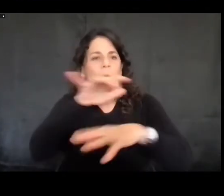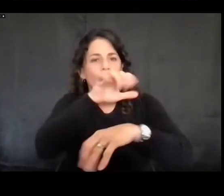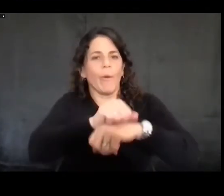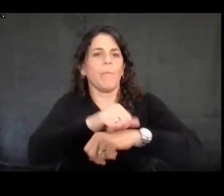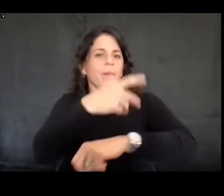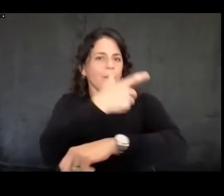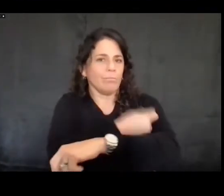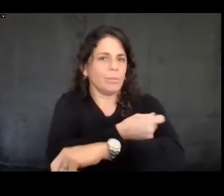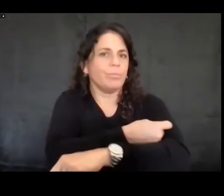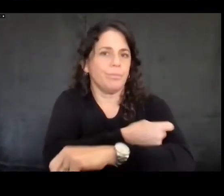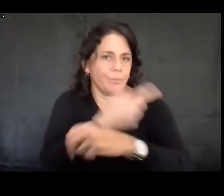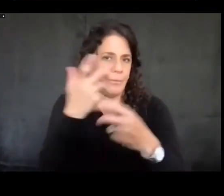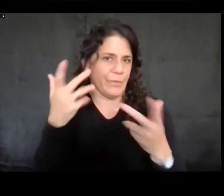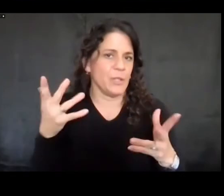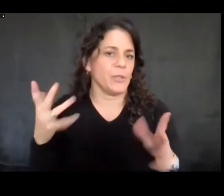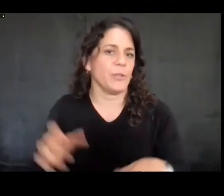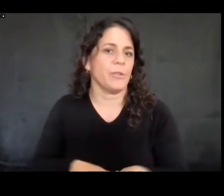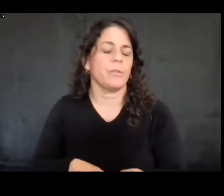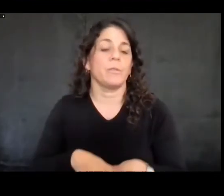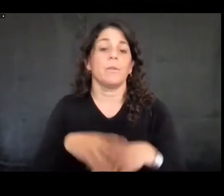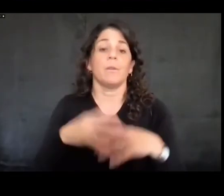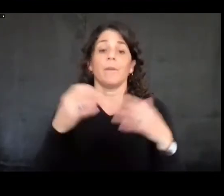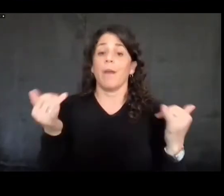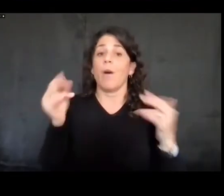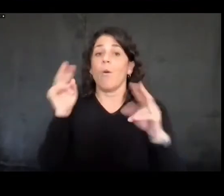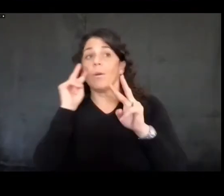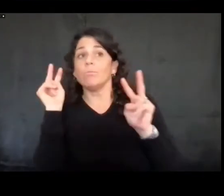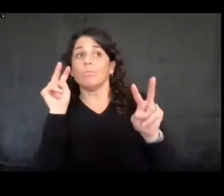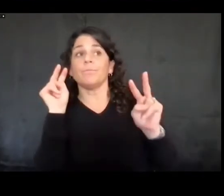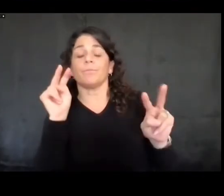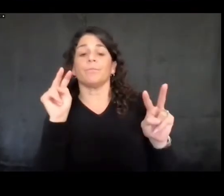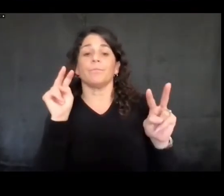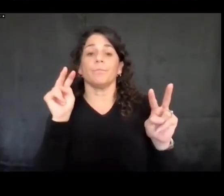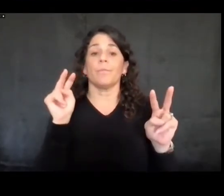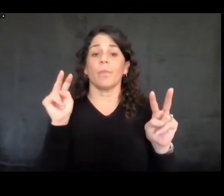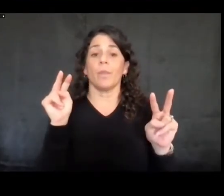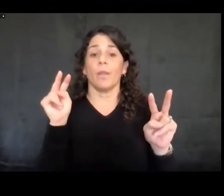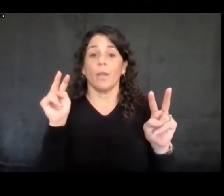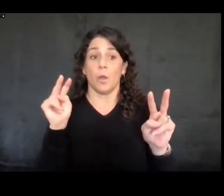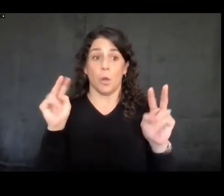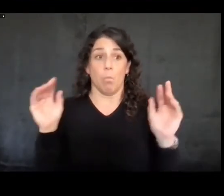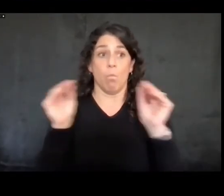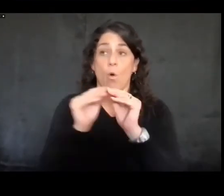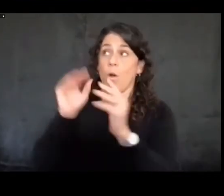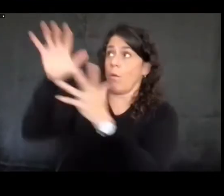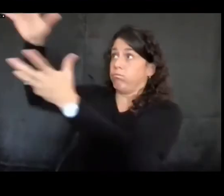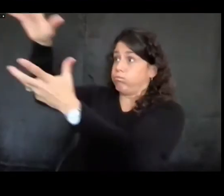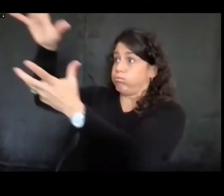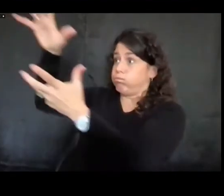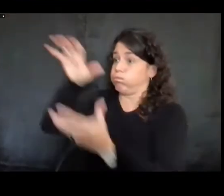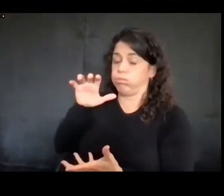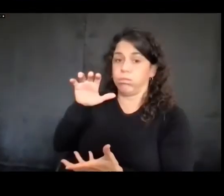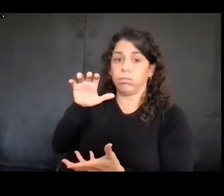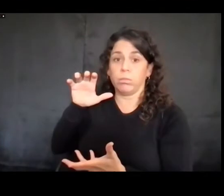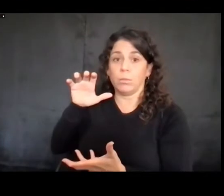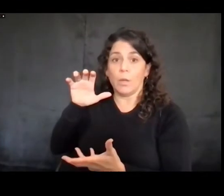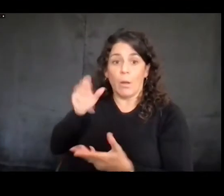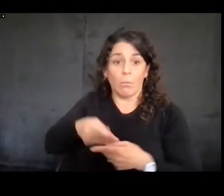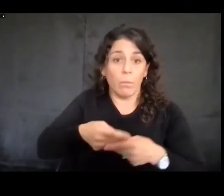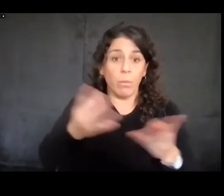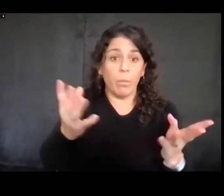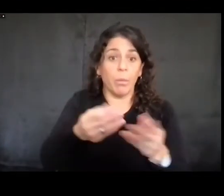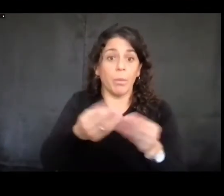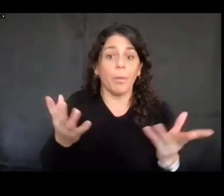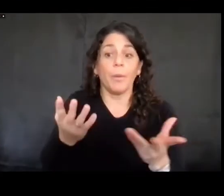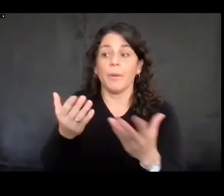por una cita de vacuna y si están mirando adelante con las las vacunas que están llegando